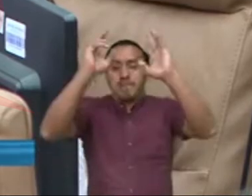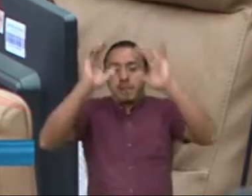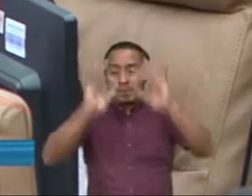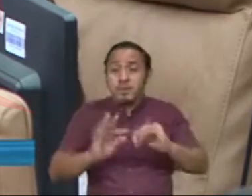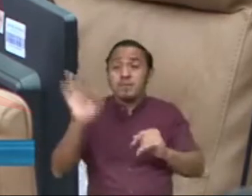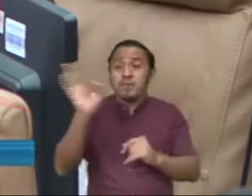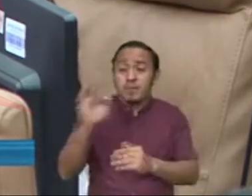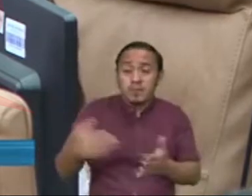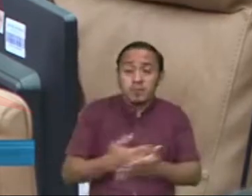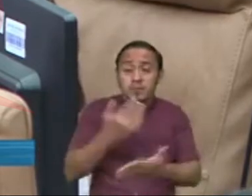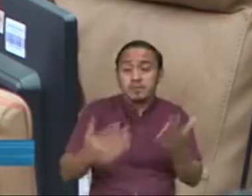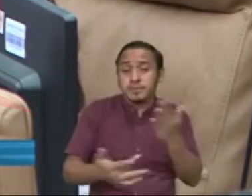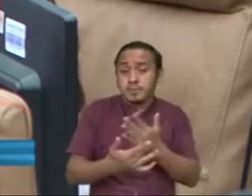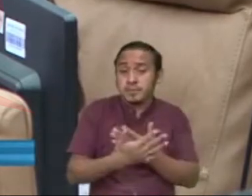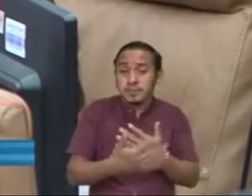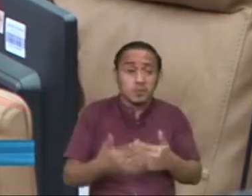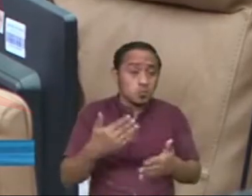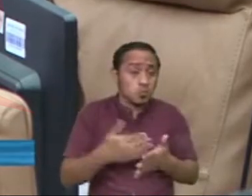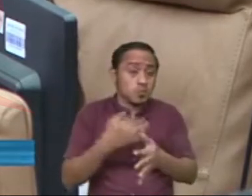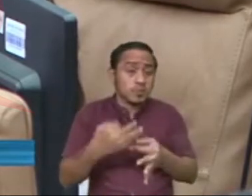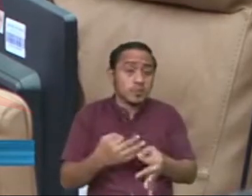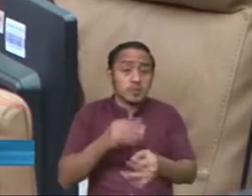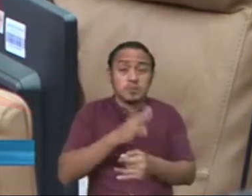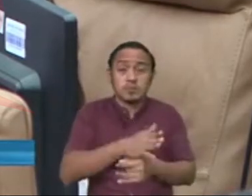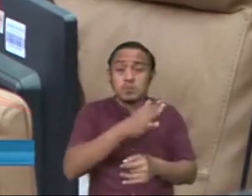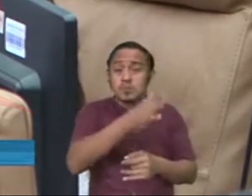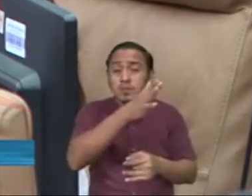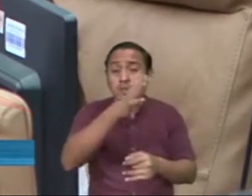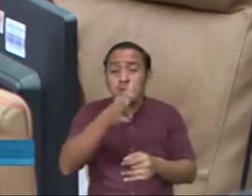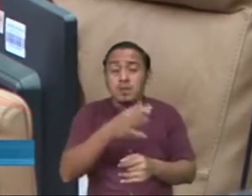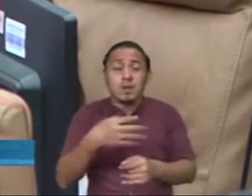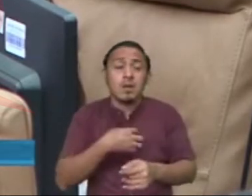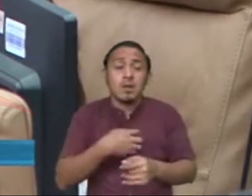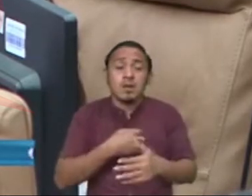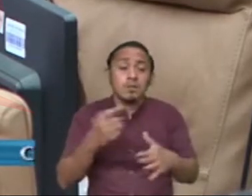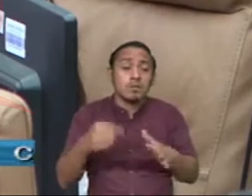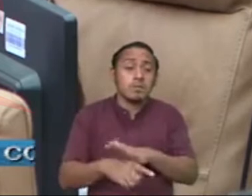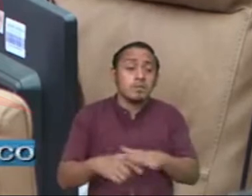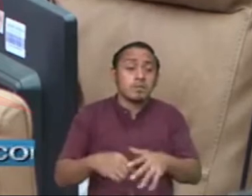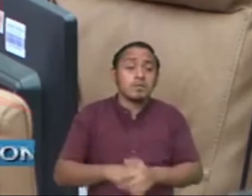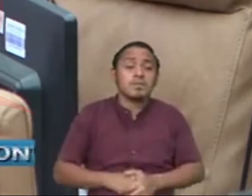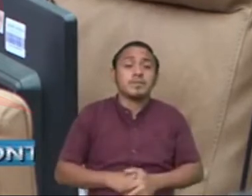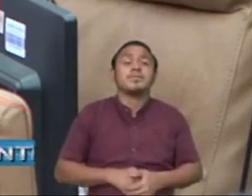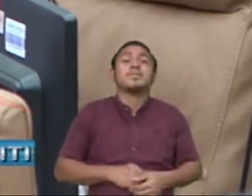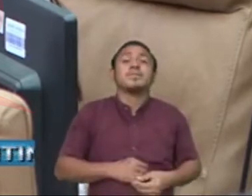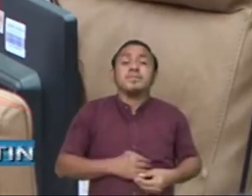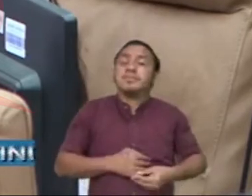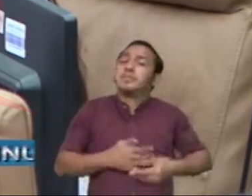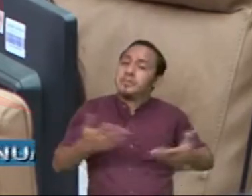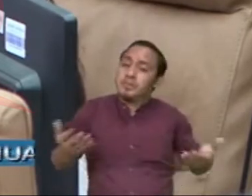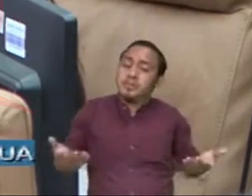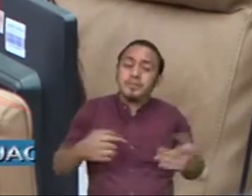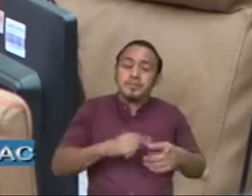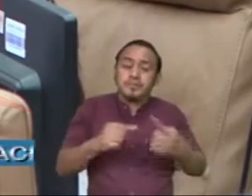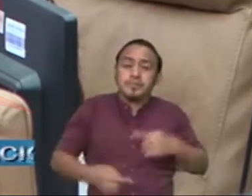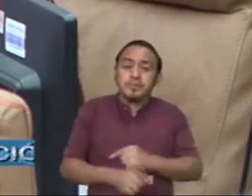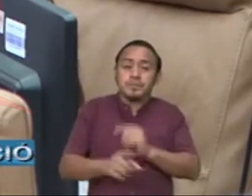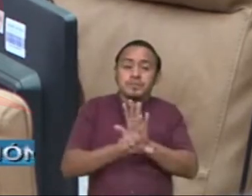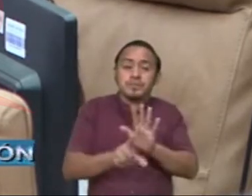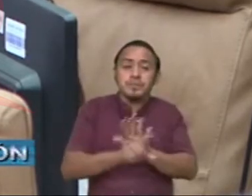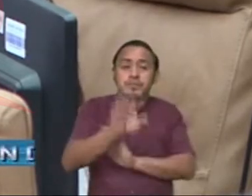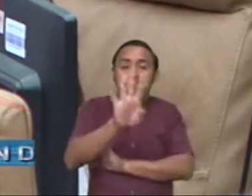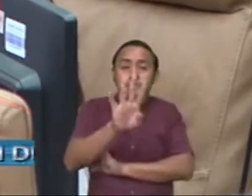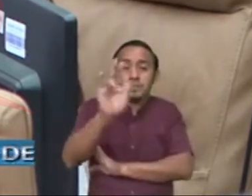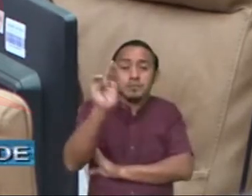las técnicas modernas de gestión y de acorde a nuestras metas y realidades. Por tal razón, la reforma a la Ley